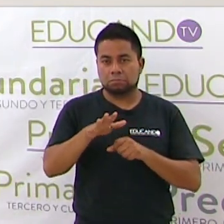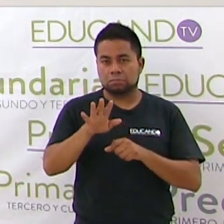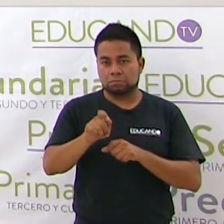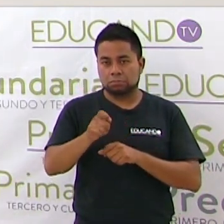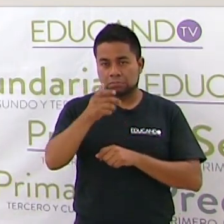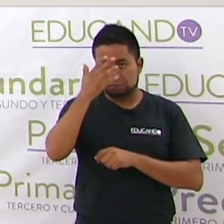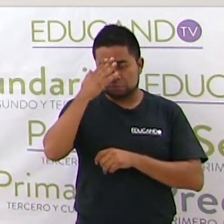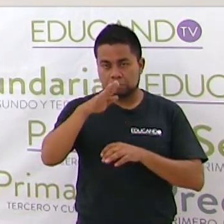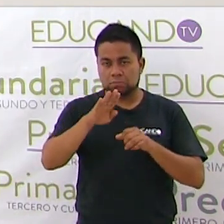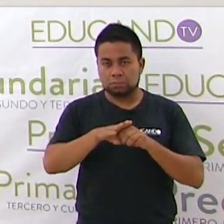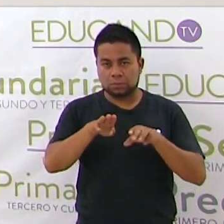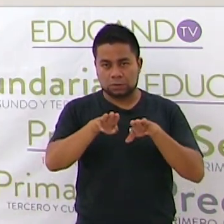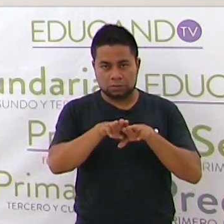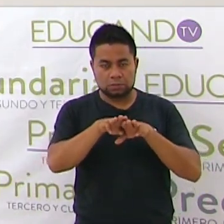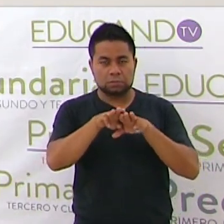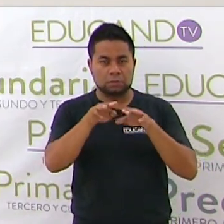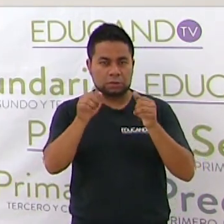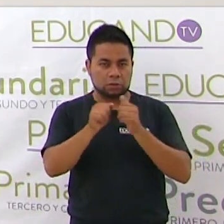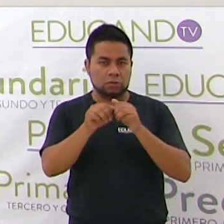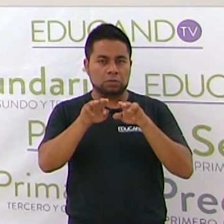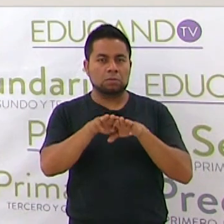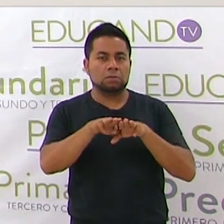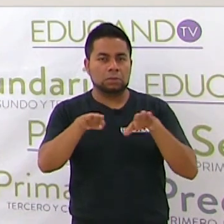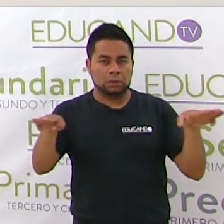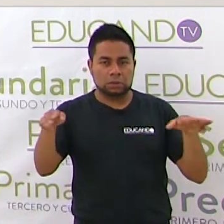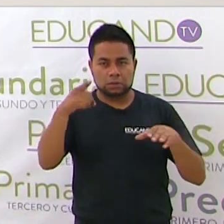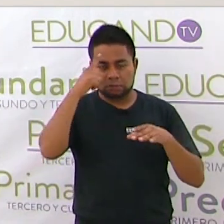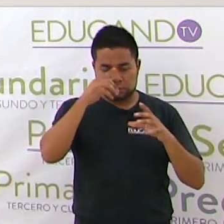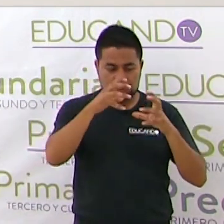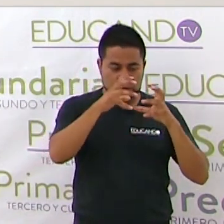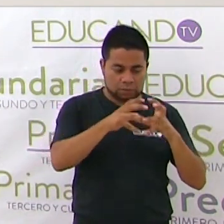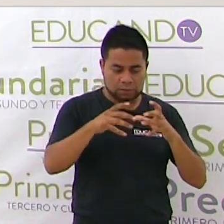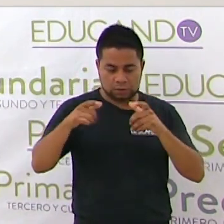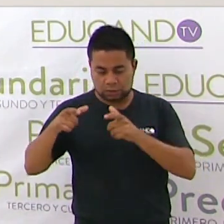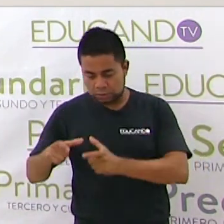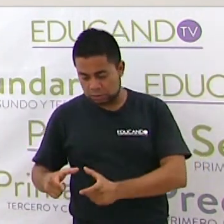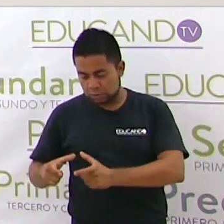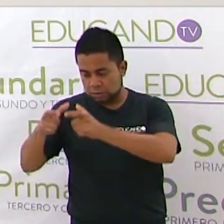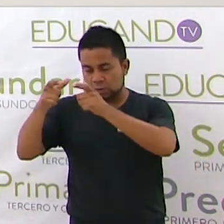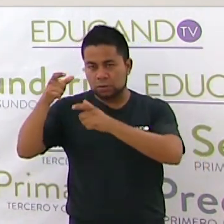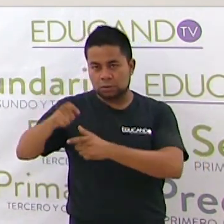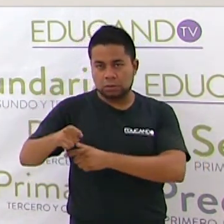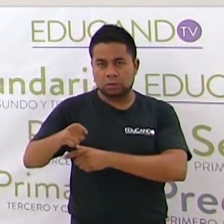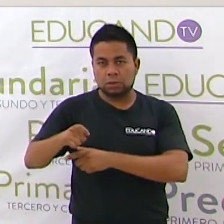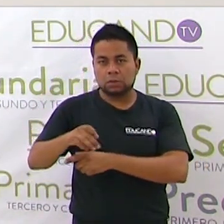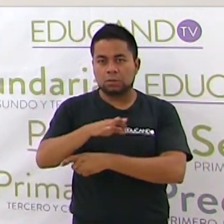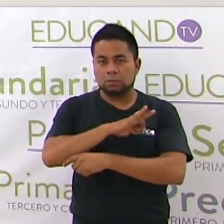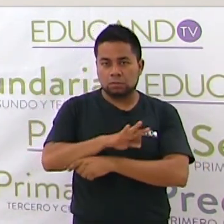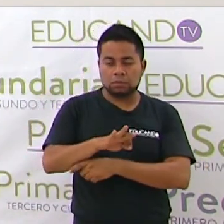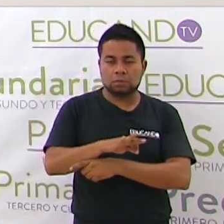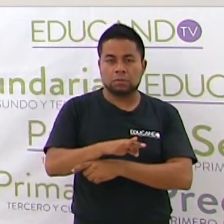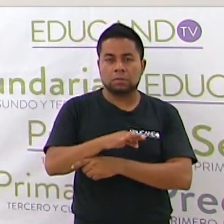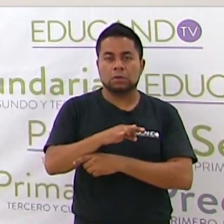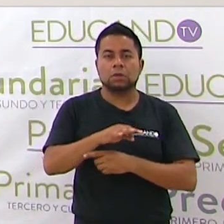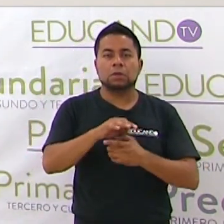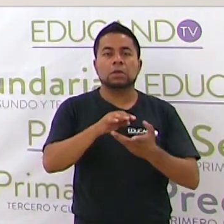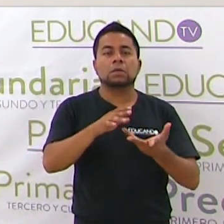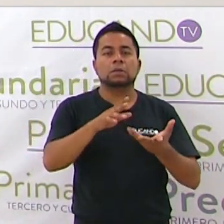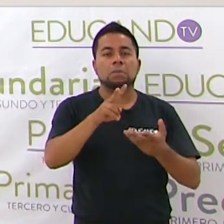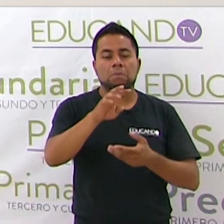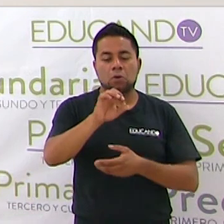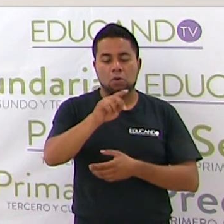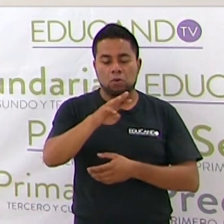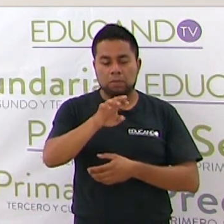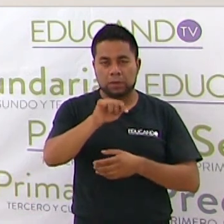que con las mismas medidas de una esfera y de un cilindro, nos salen dos volúmenes